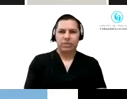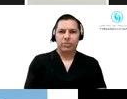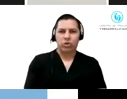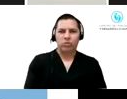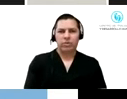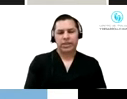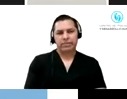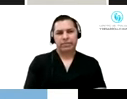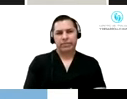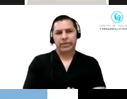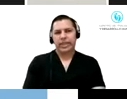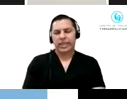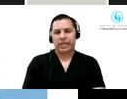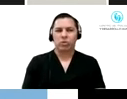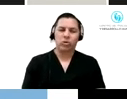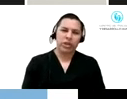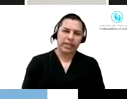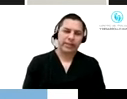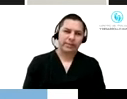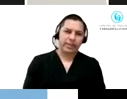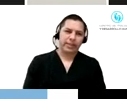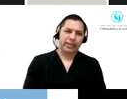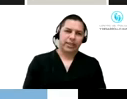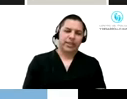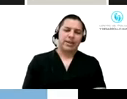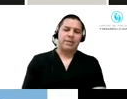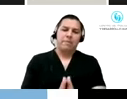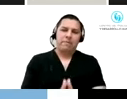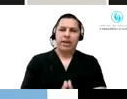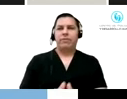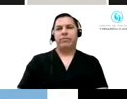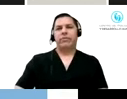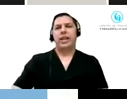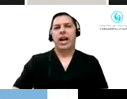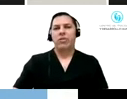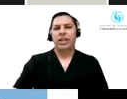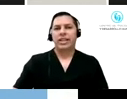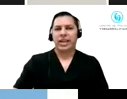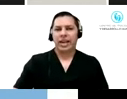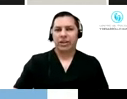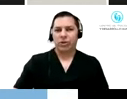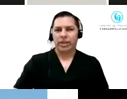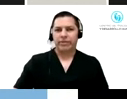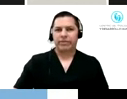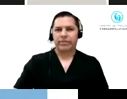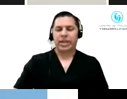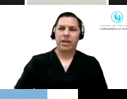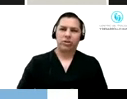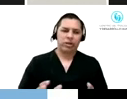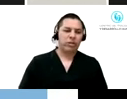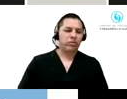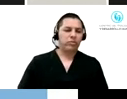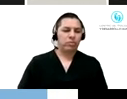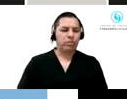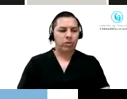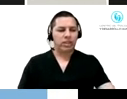Biológicamente nacemos hombres, nacemos mujeres, pero hay una tercera categoría que más o menos